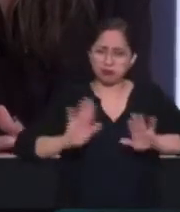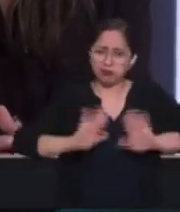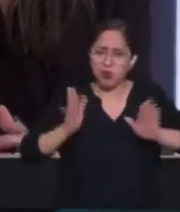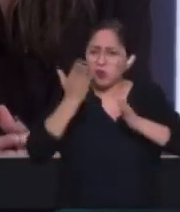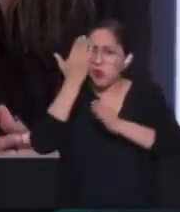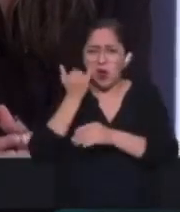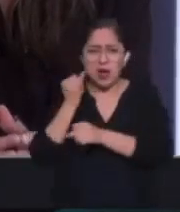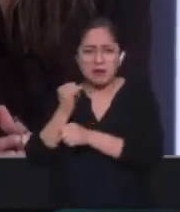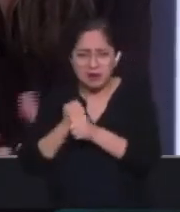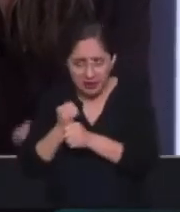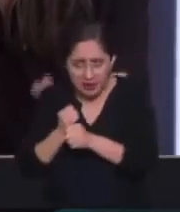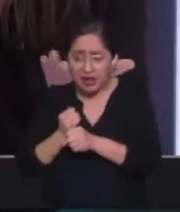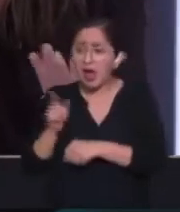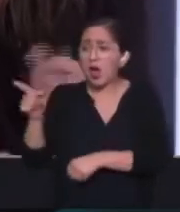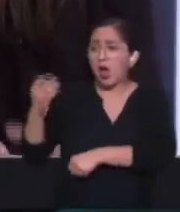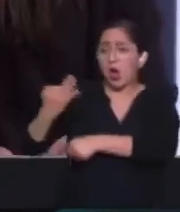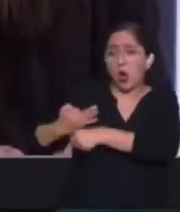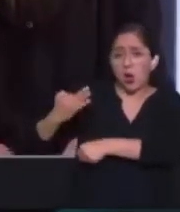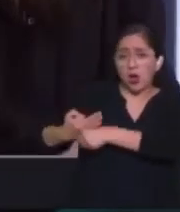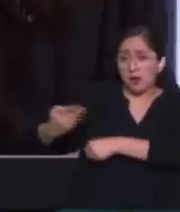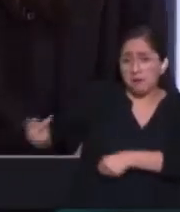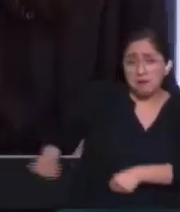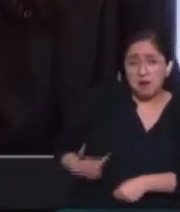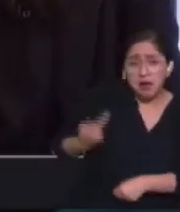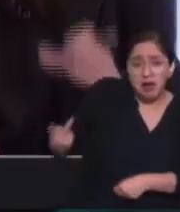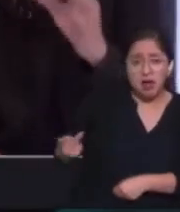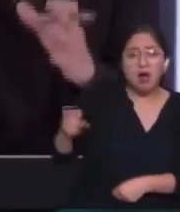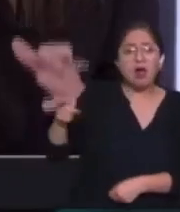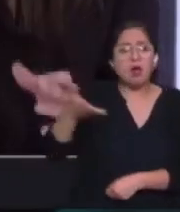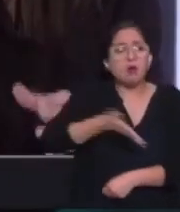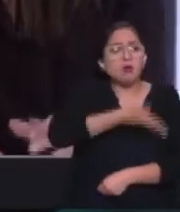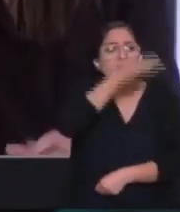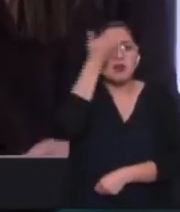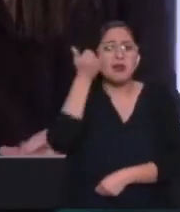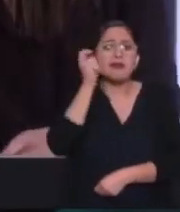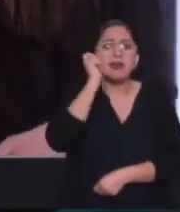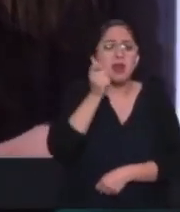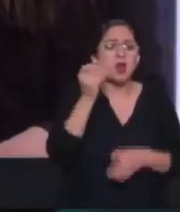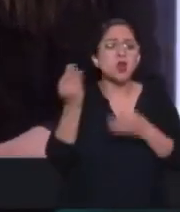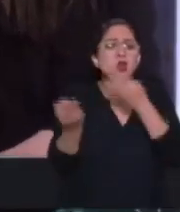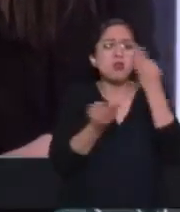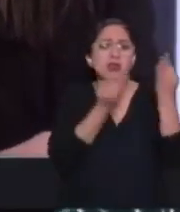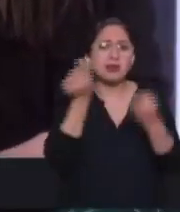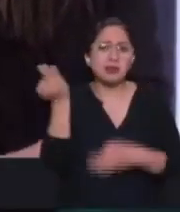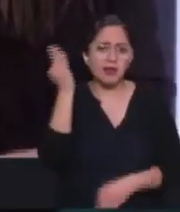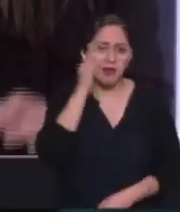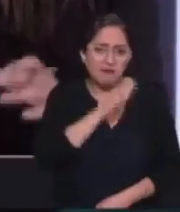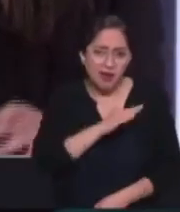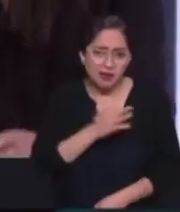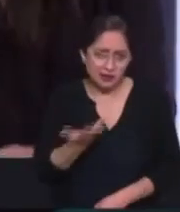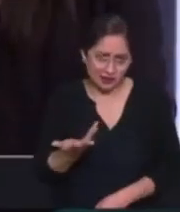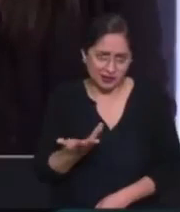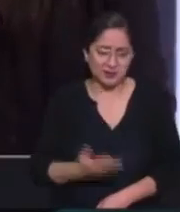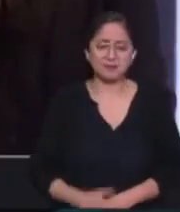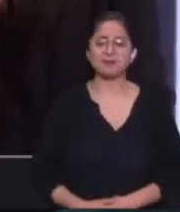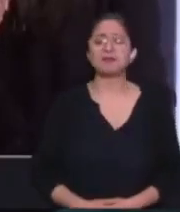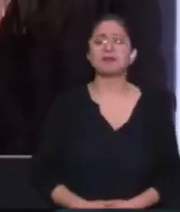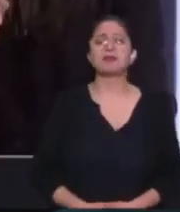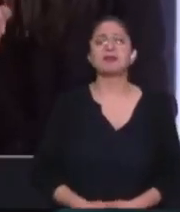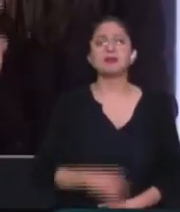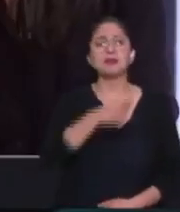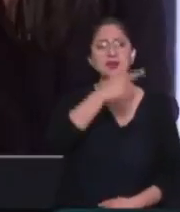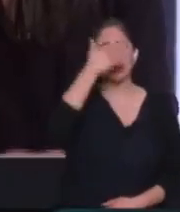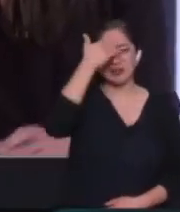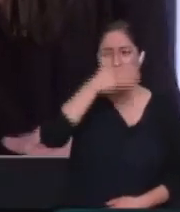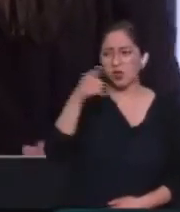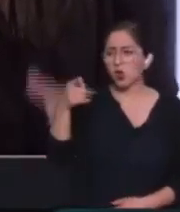es una víctima de la infodemia. Okay. Eso está muy bien que lo aclare, doctor. Y hablando de infodemia, déjame nada más con la